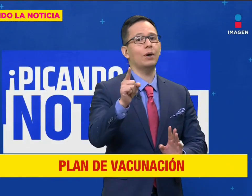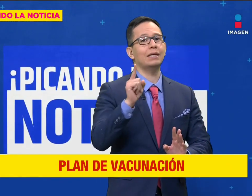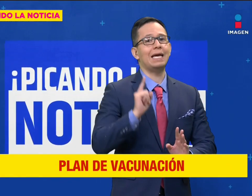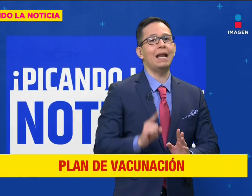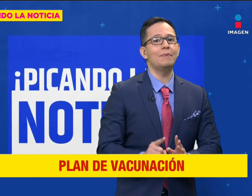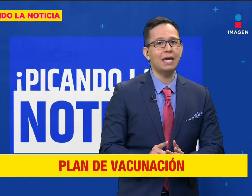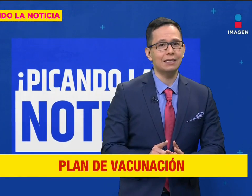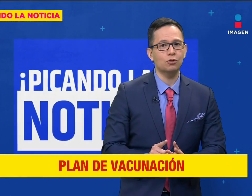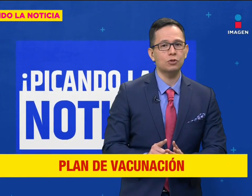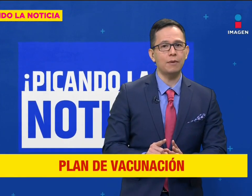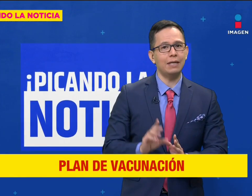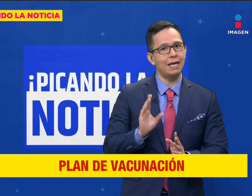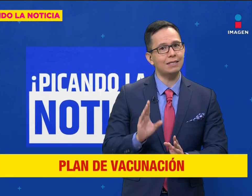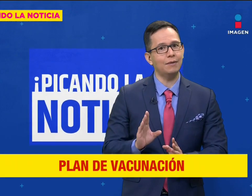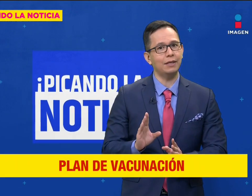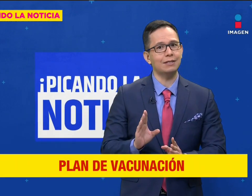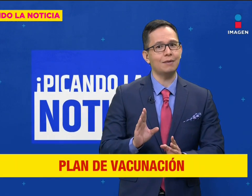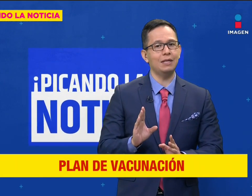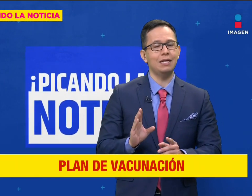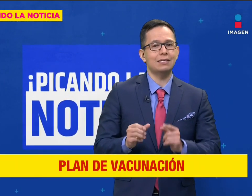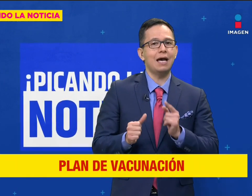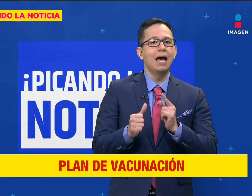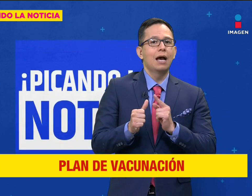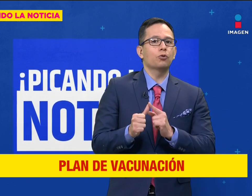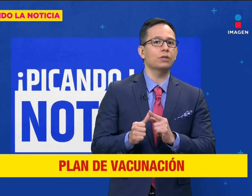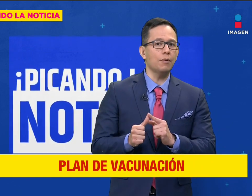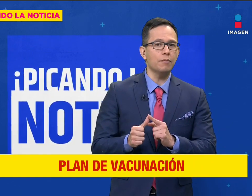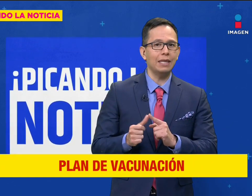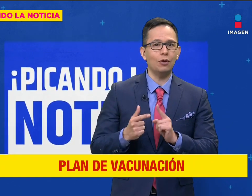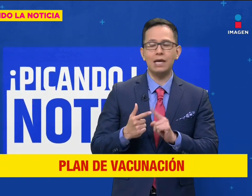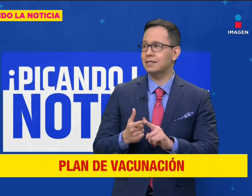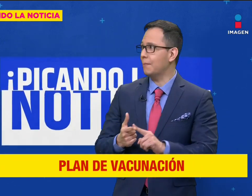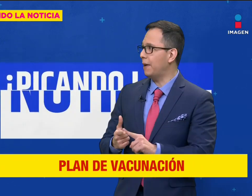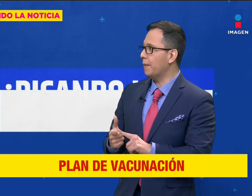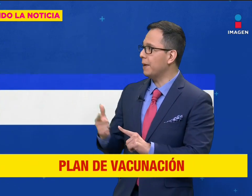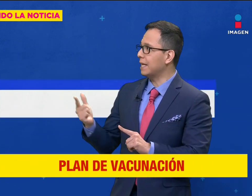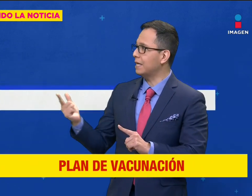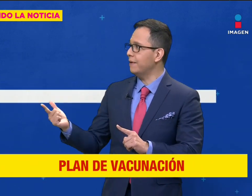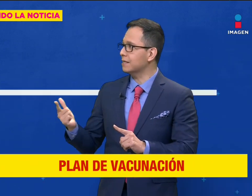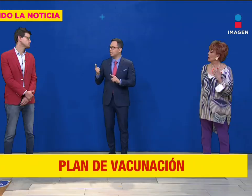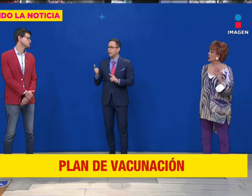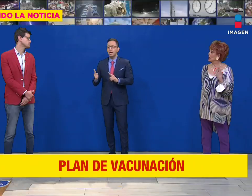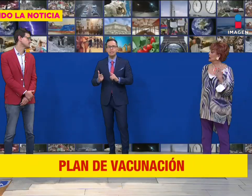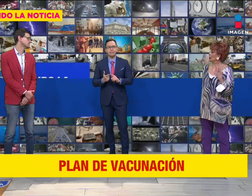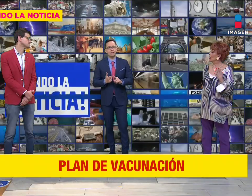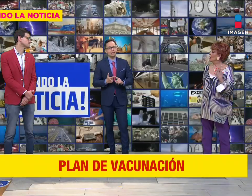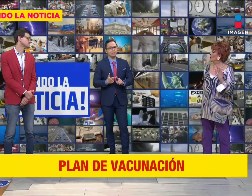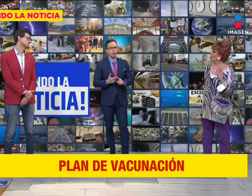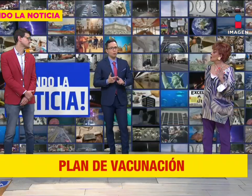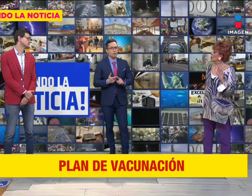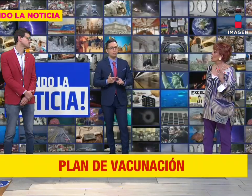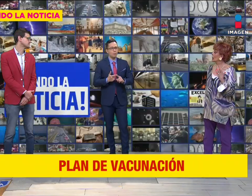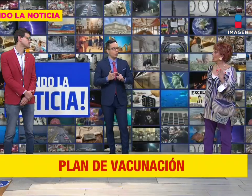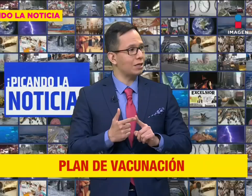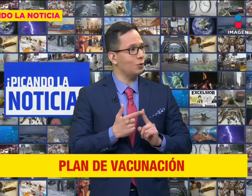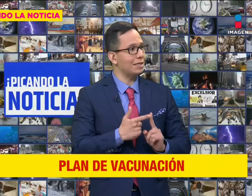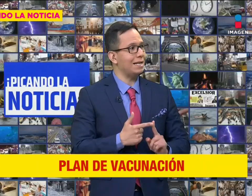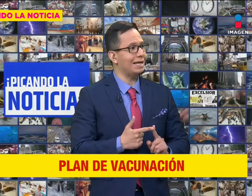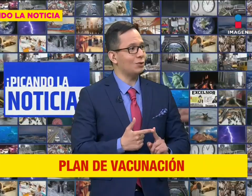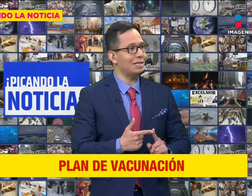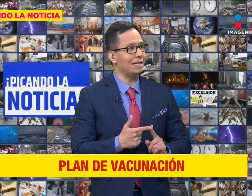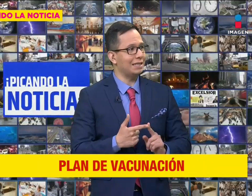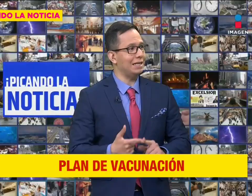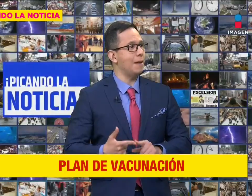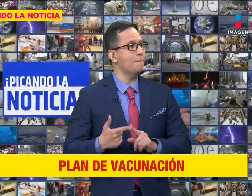Y recuerden, el viernes 2 de abril, este viernes también inicia Gustavo y Madero e Iztapalapa, que aquí van a ser interesante ver cómo les va, porque son